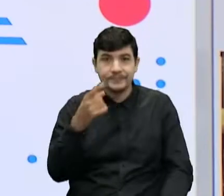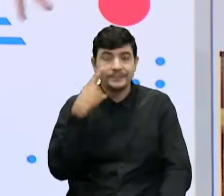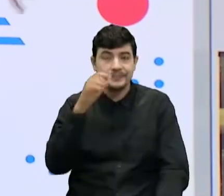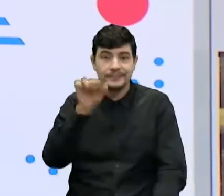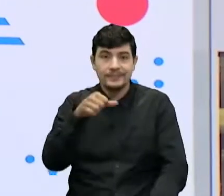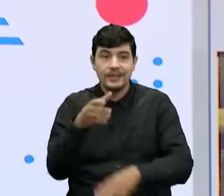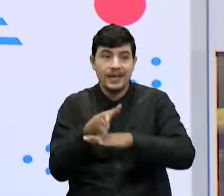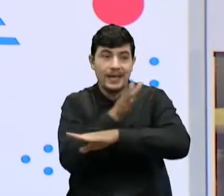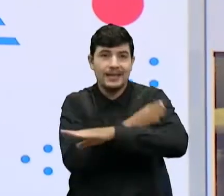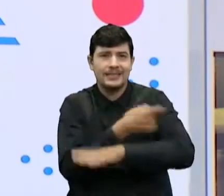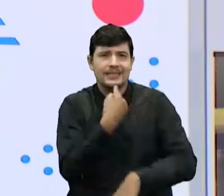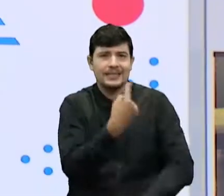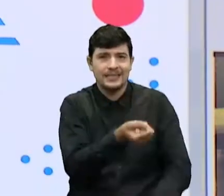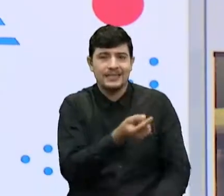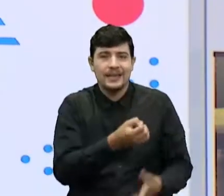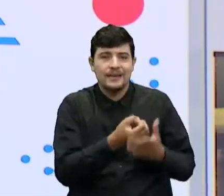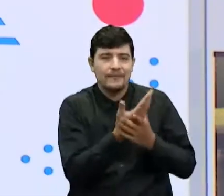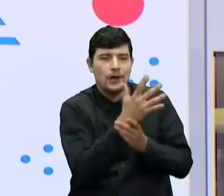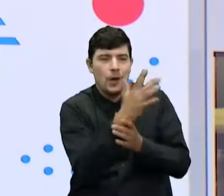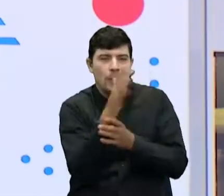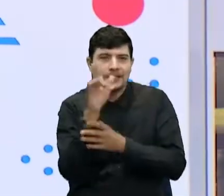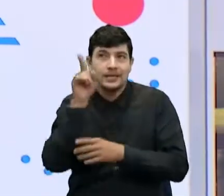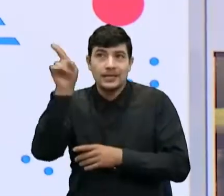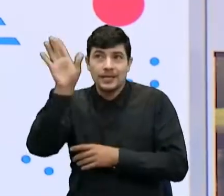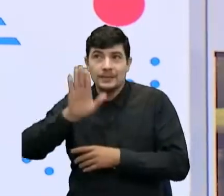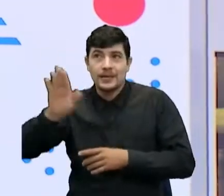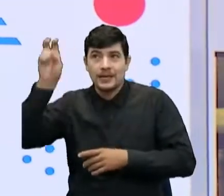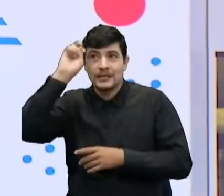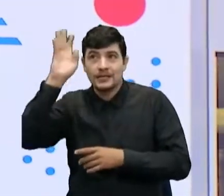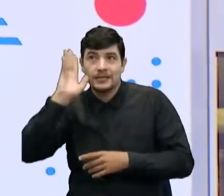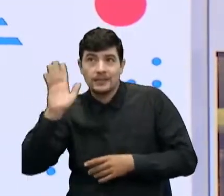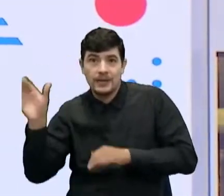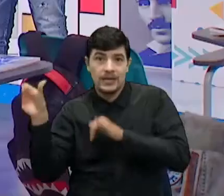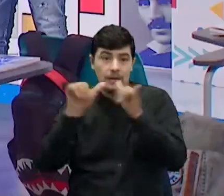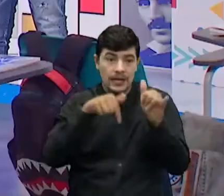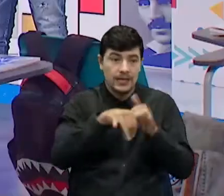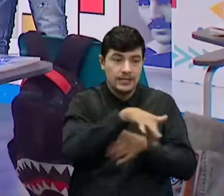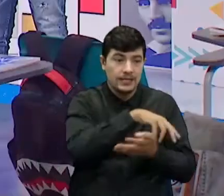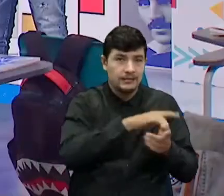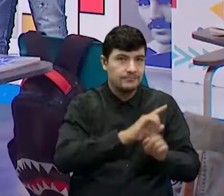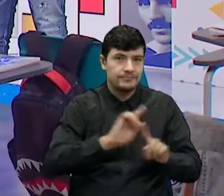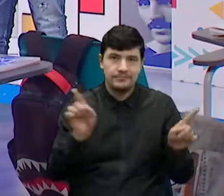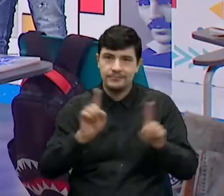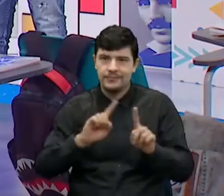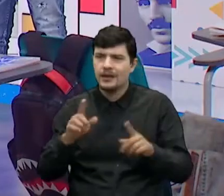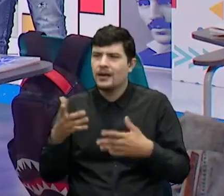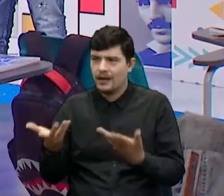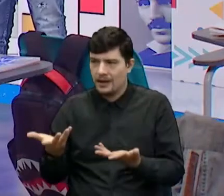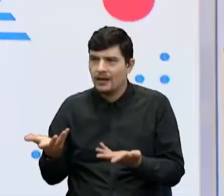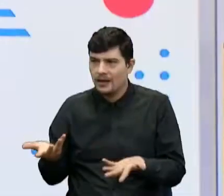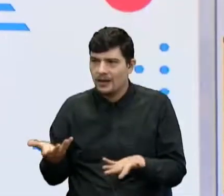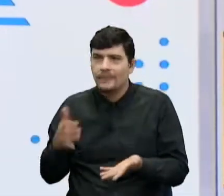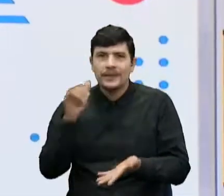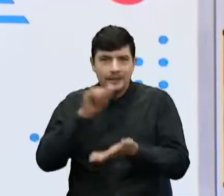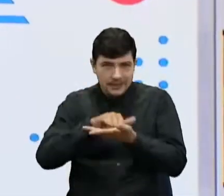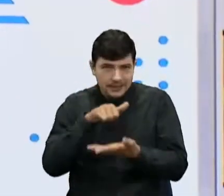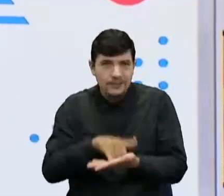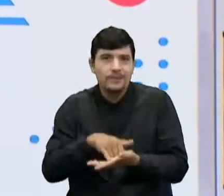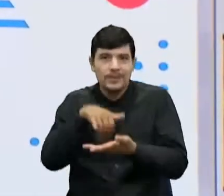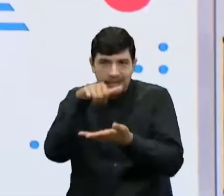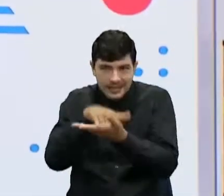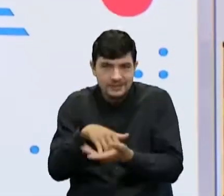Decíamos antes que Las flores de Norte de Santander No se parecían a las de Santander Ajá ¿Cierto? Entonces Eso mismo pasa